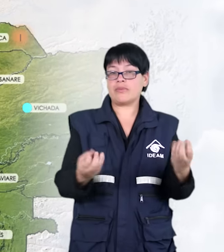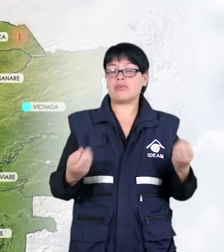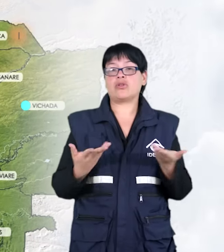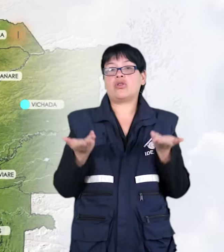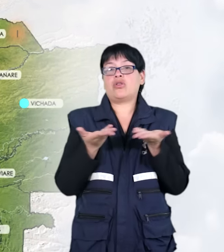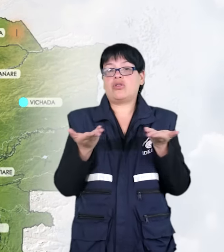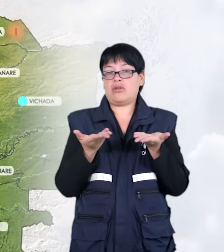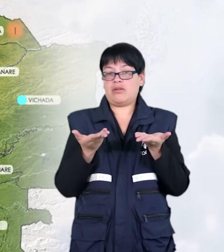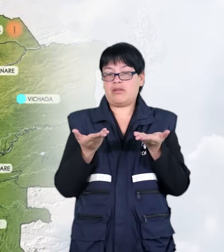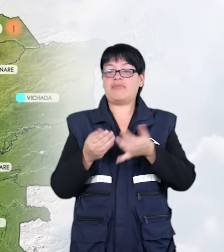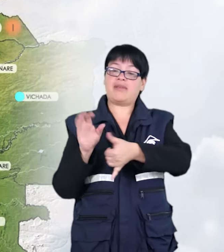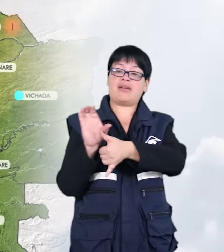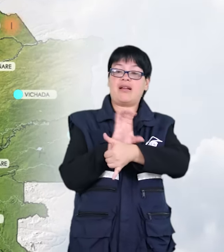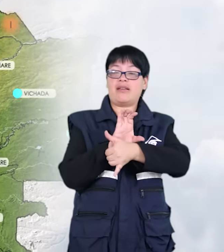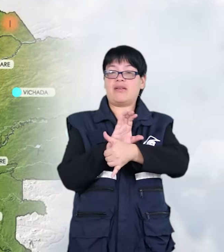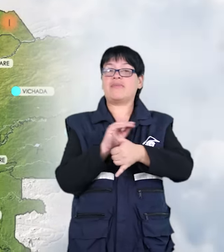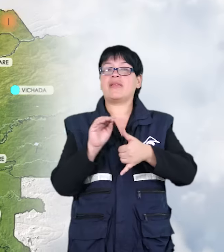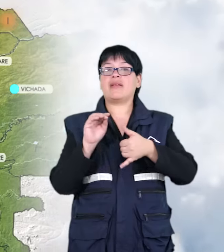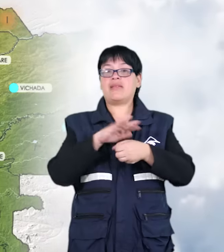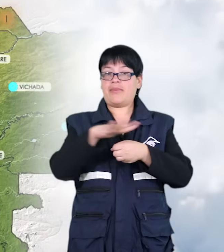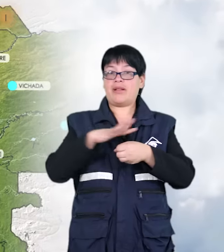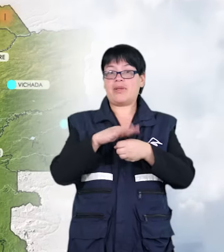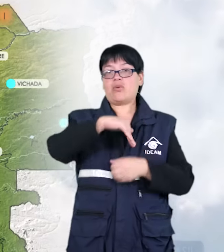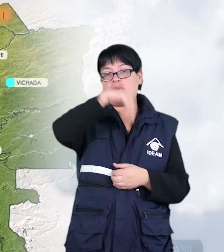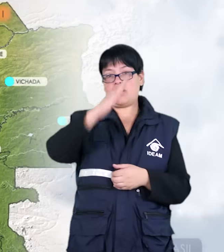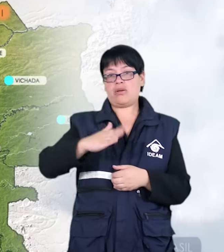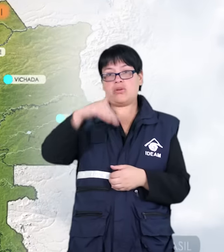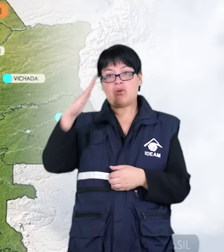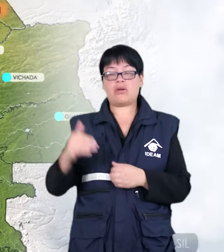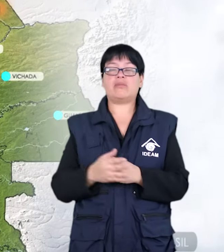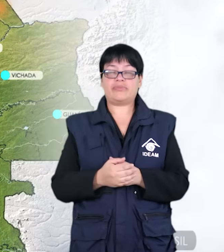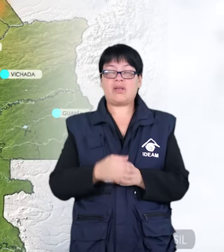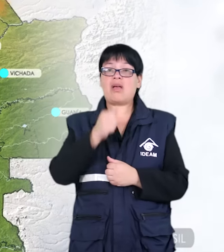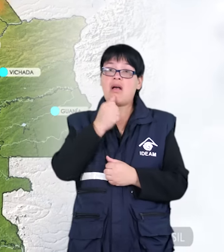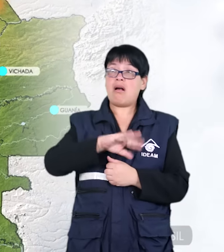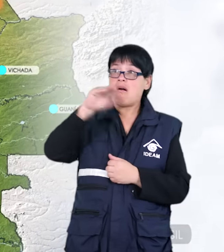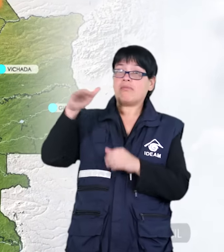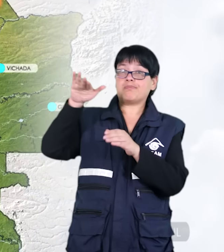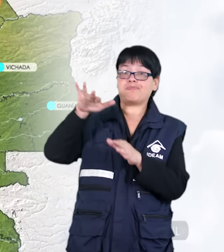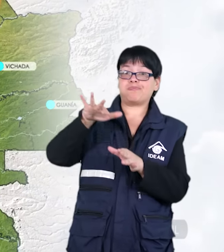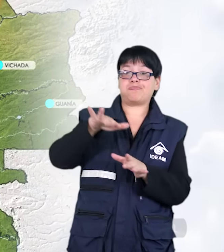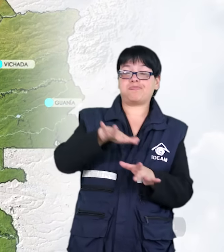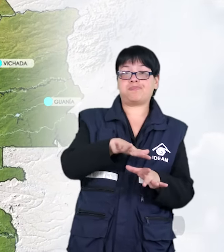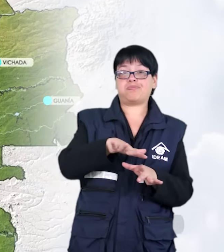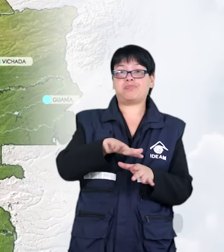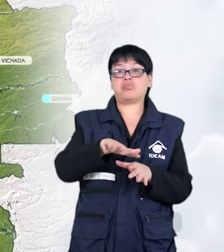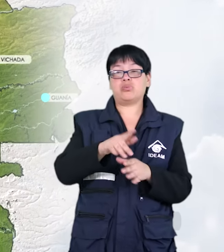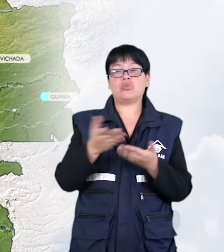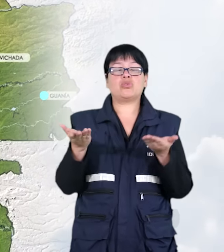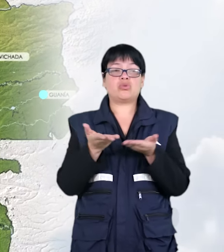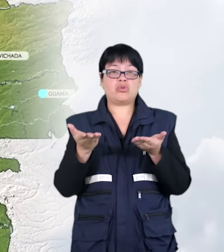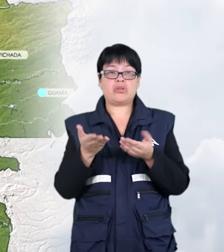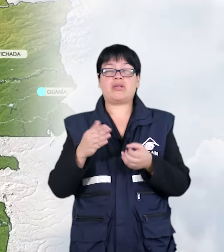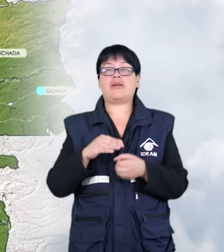en las regiones Caribe y el departamento de Antioquia. Por deslizamientos de tierra en algunas zonas de alta pendiente localizados en los